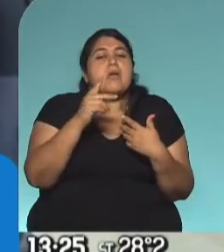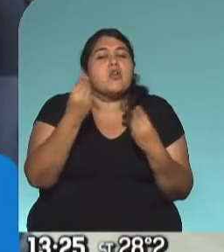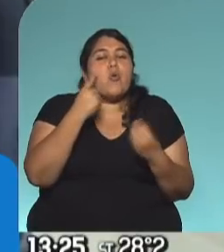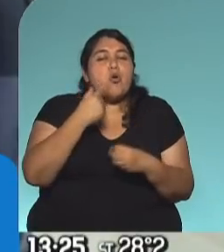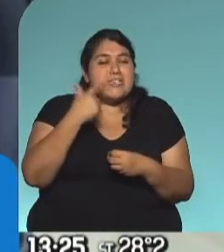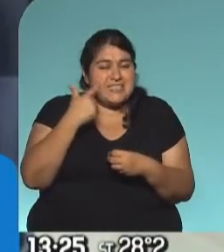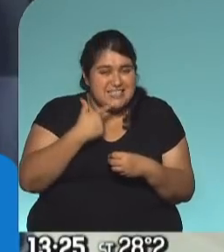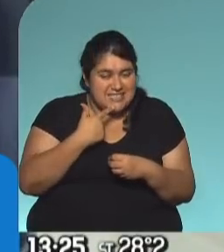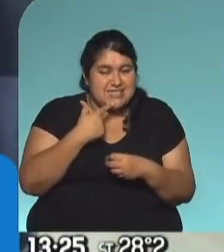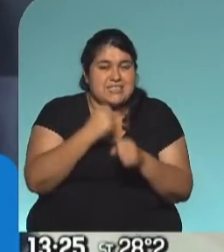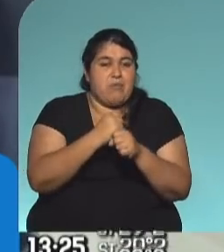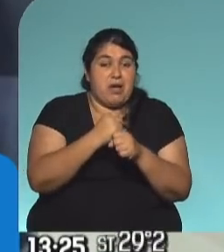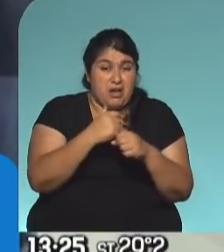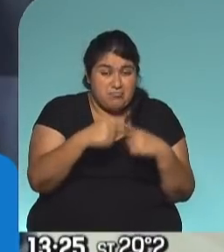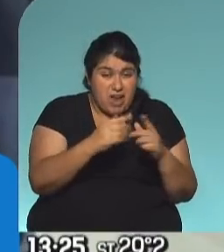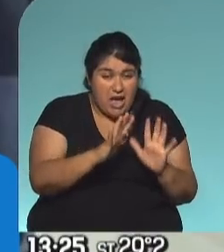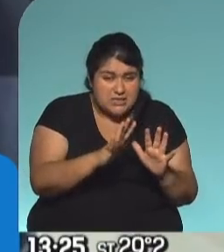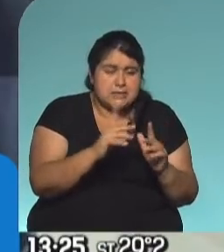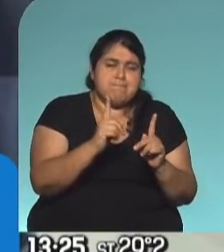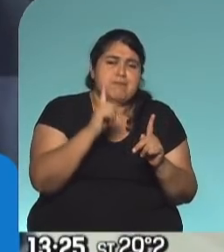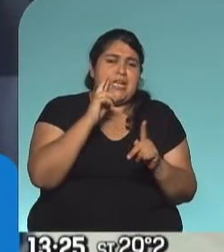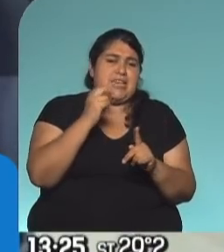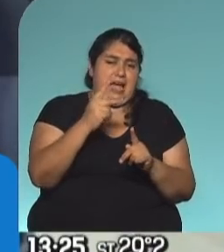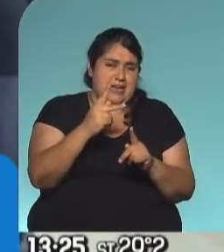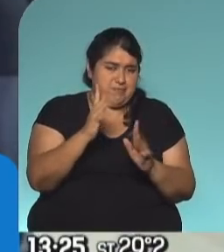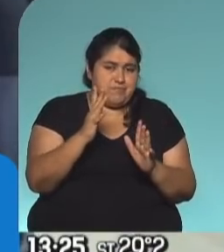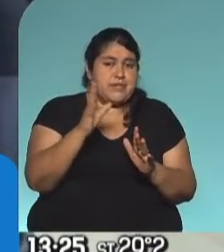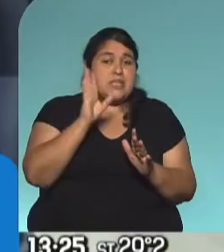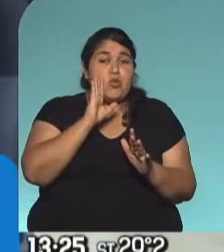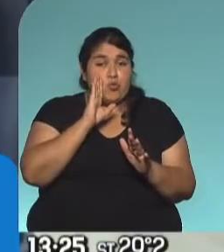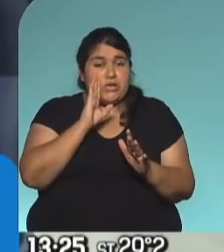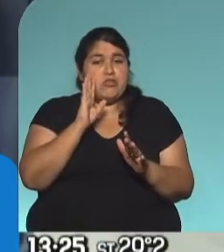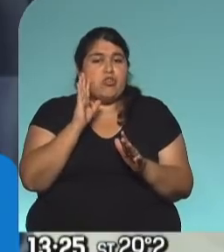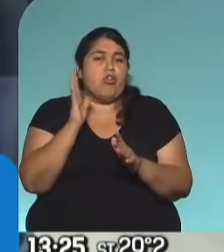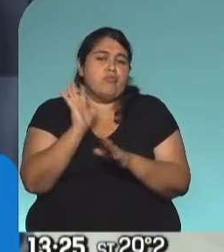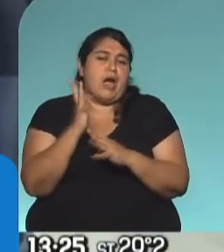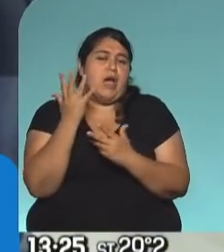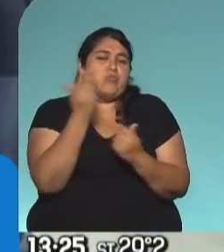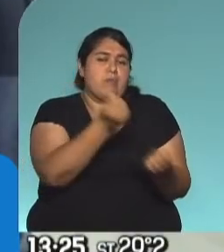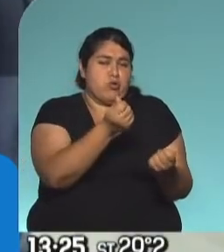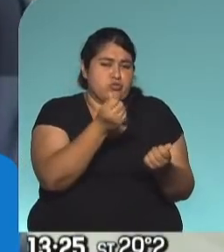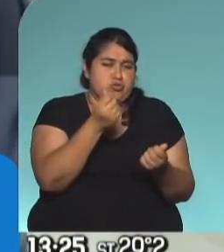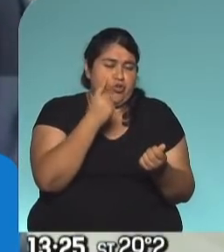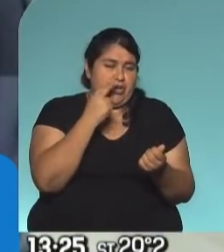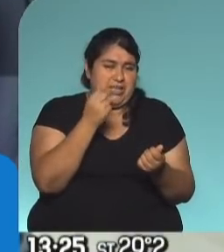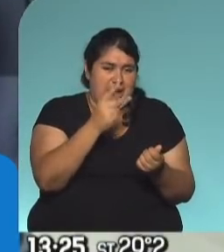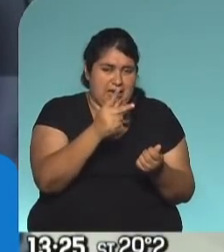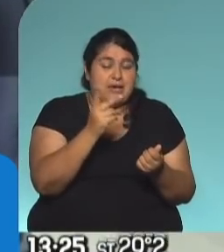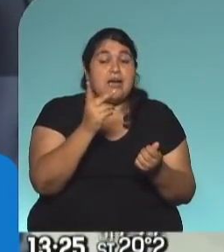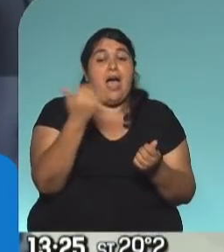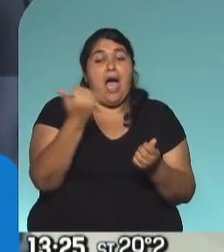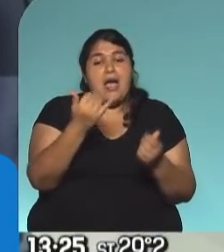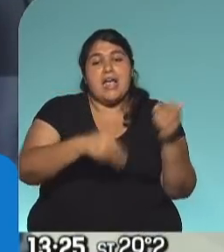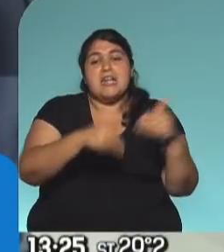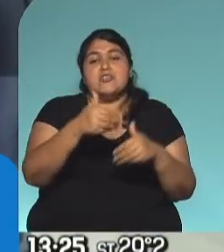Iraq's stability. For the United States, this means supporting Iraq's efforts to hold credible, inclusive,